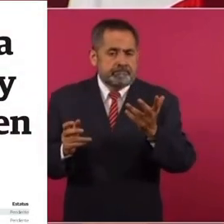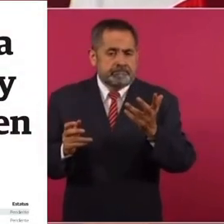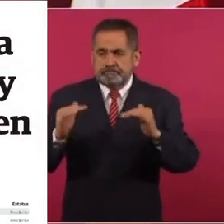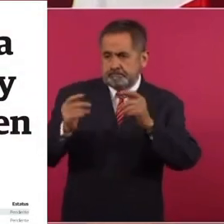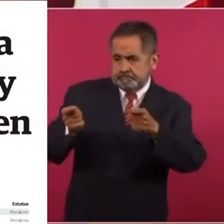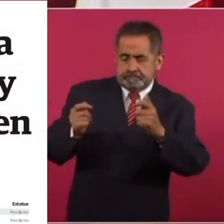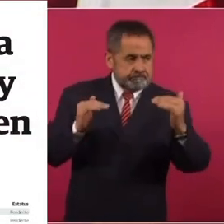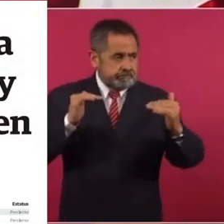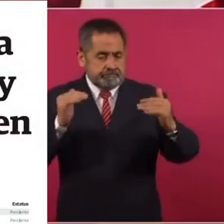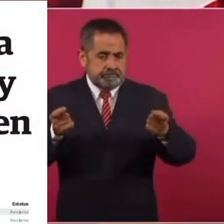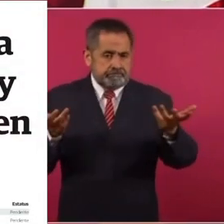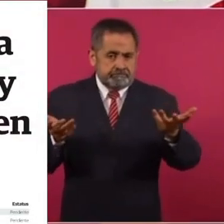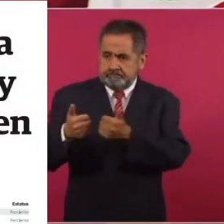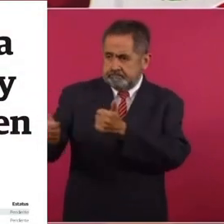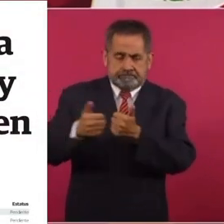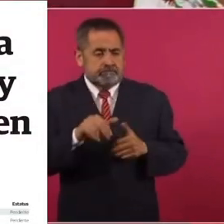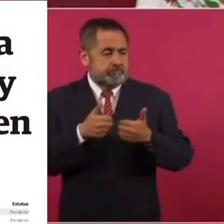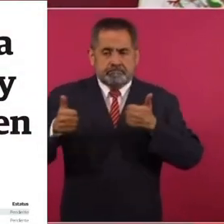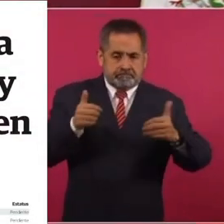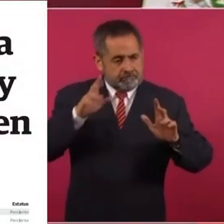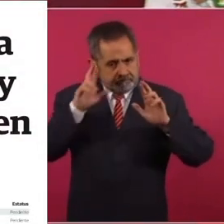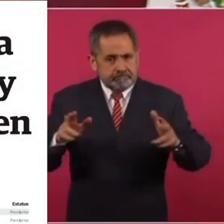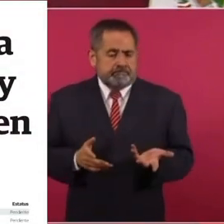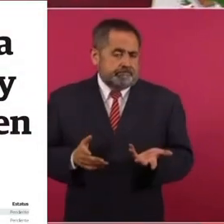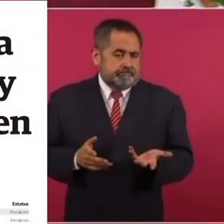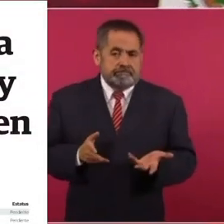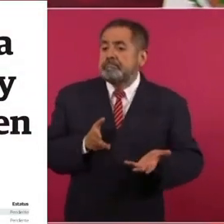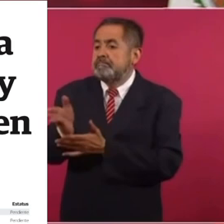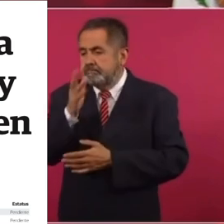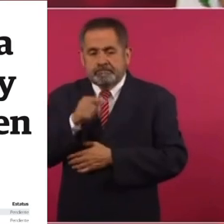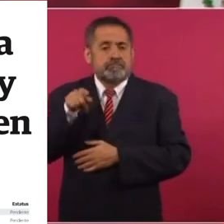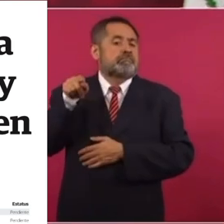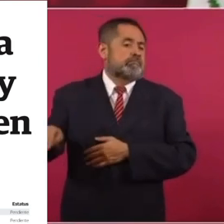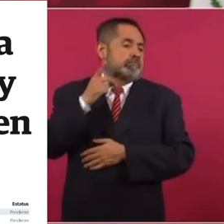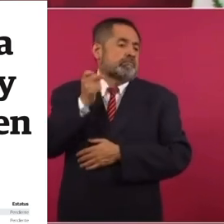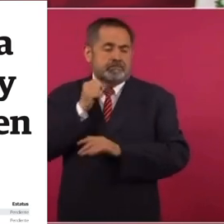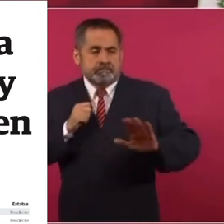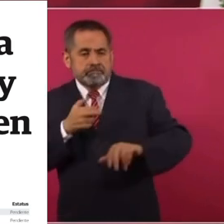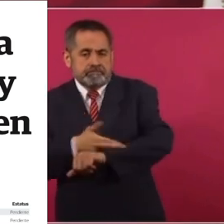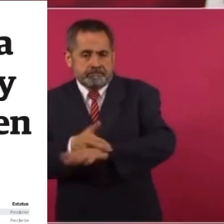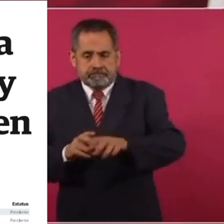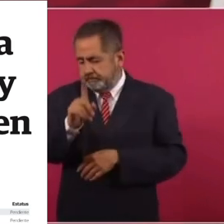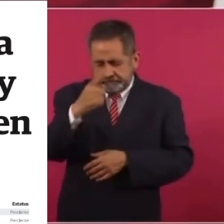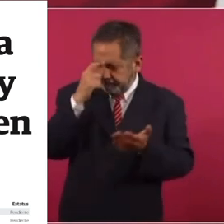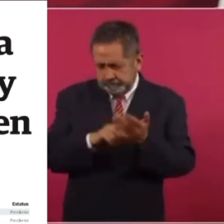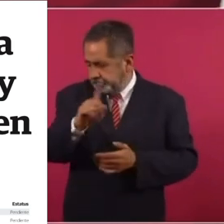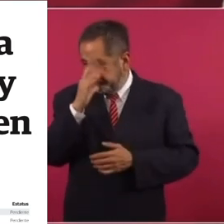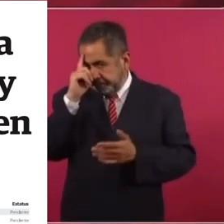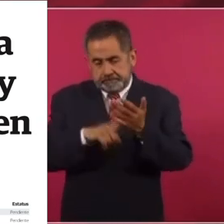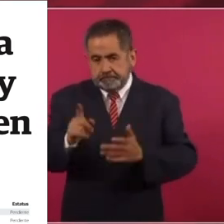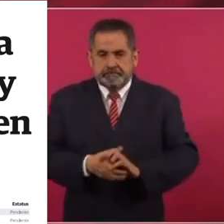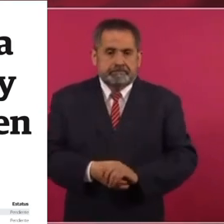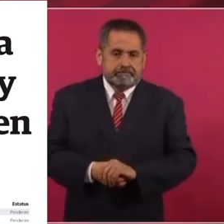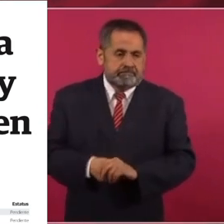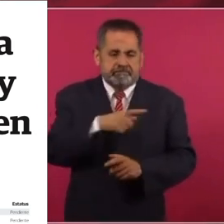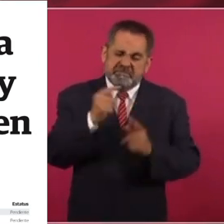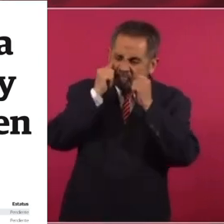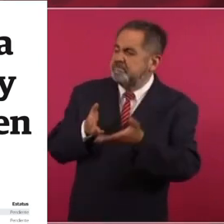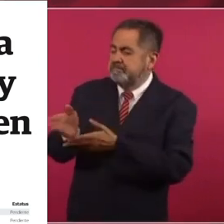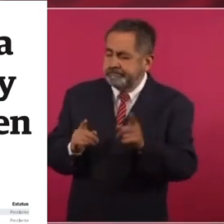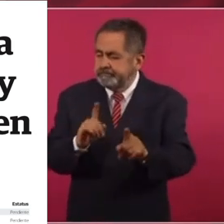del equilibrio y la separación de poderes. El legislativo tendría que actuar. No creo yo, la verdad, que se